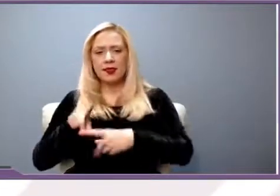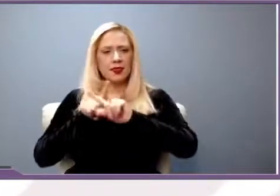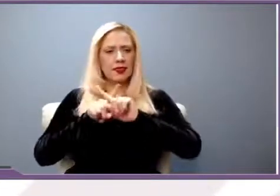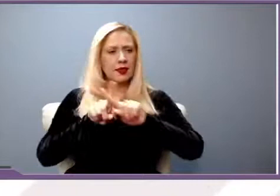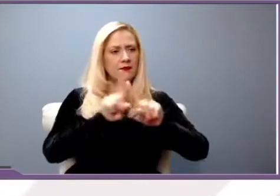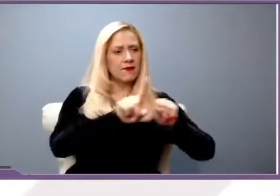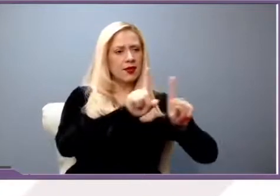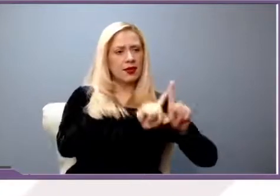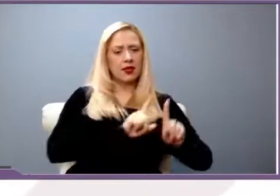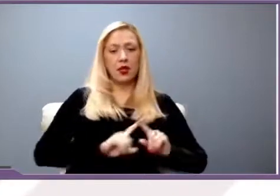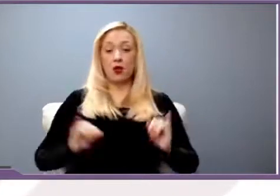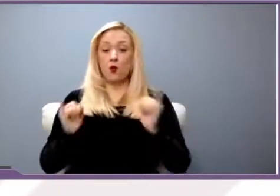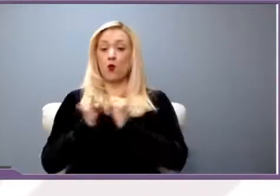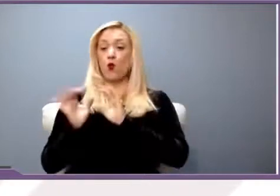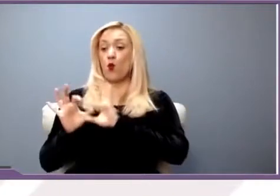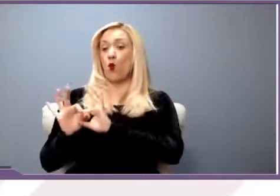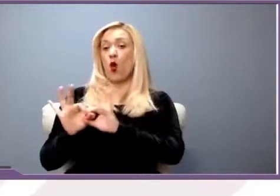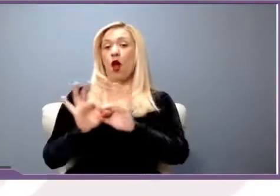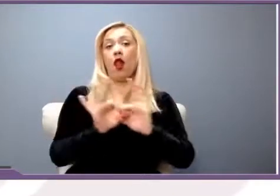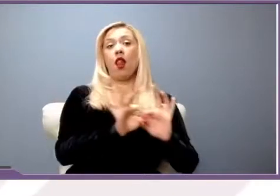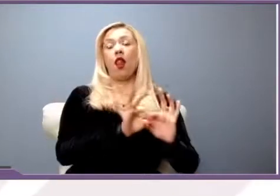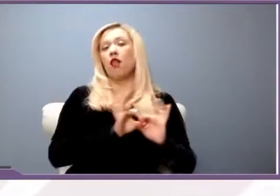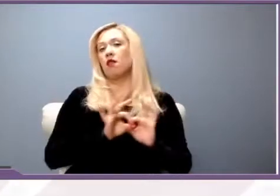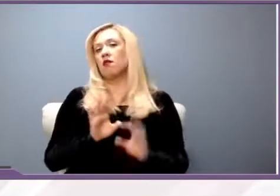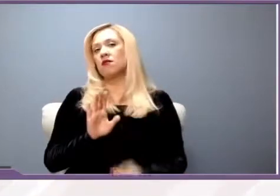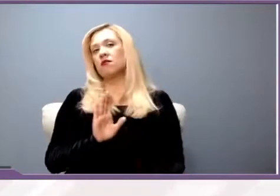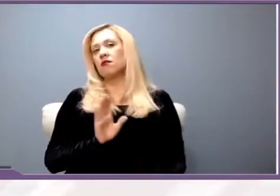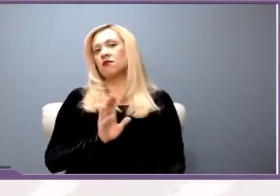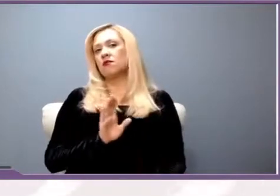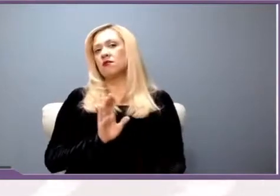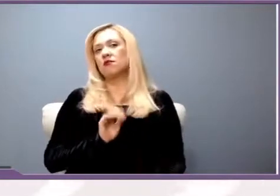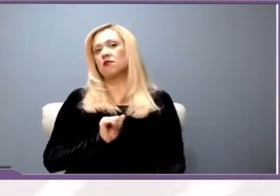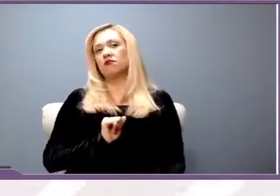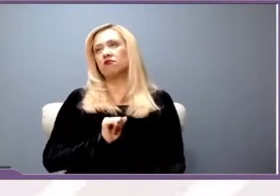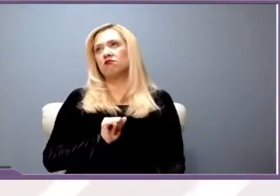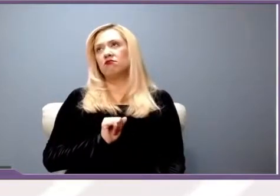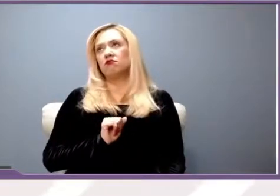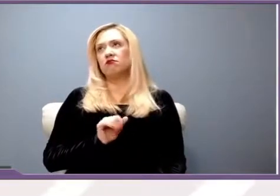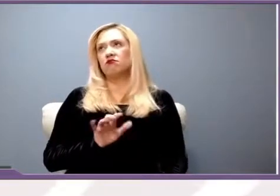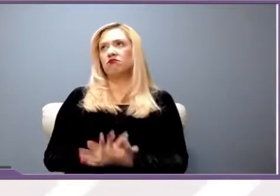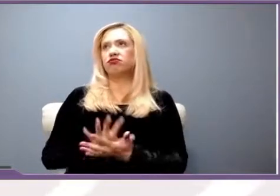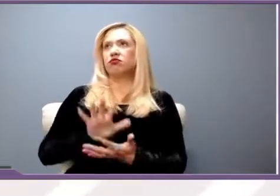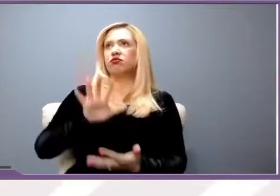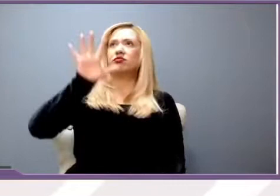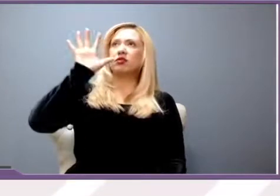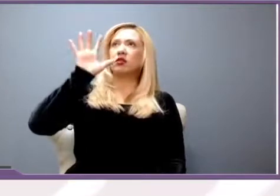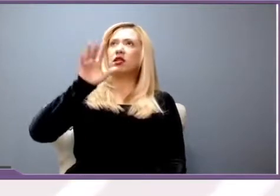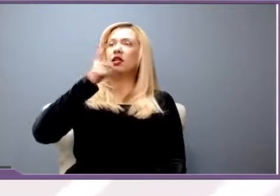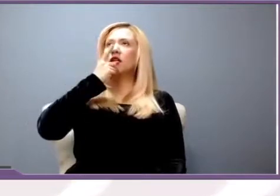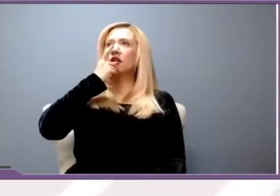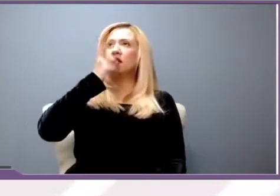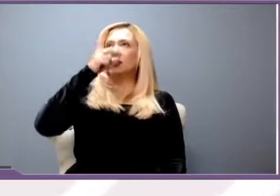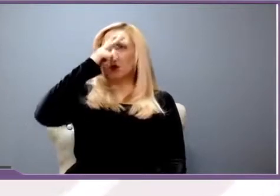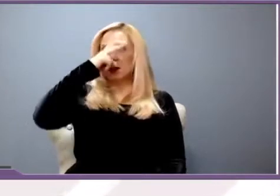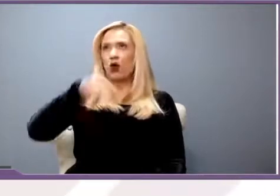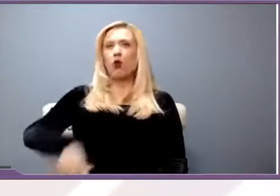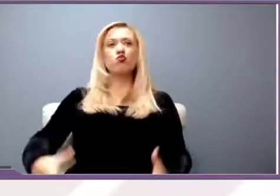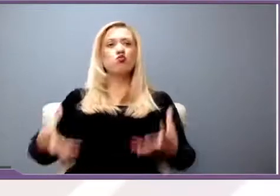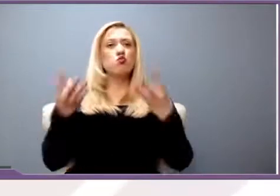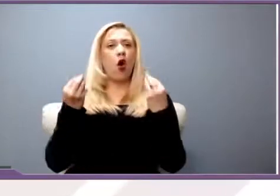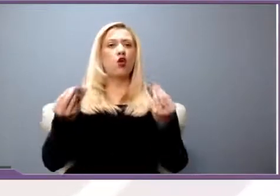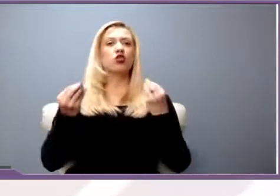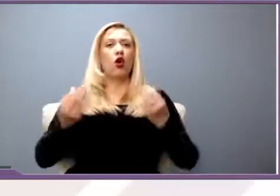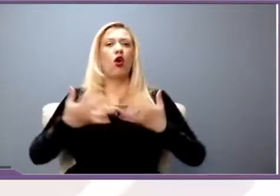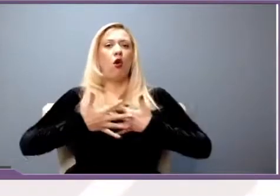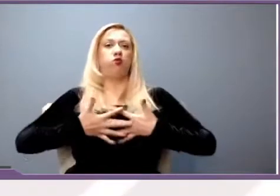una homogeneidad, no como este gran porcentaje que aparentemente se vive en México de obesidad, ¿no? No